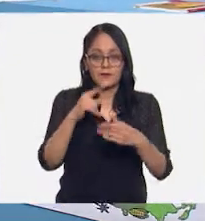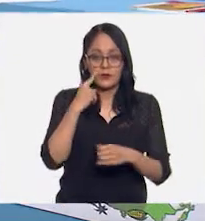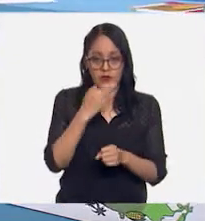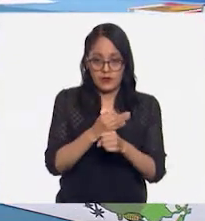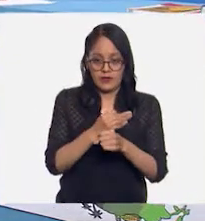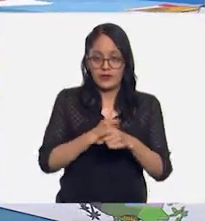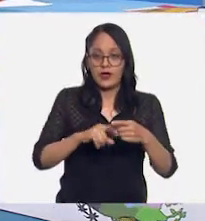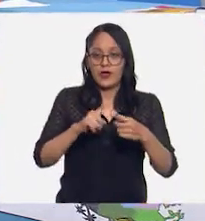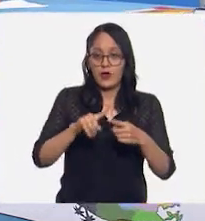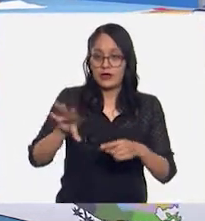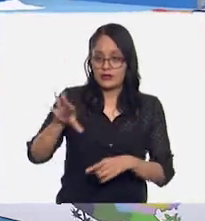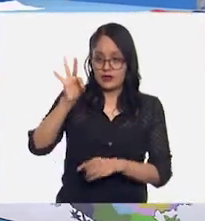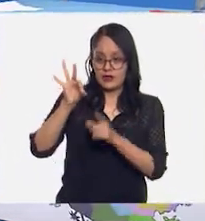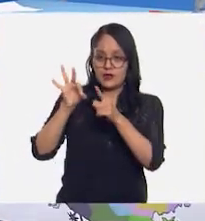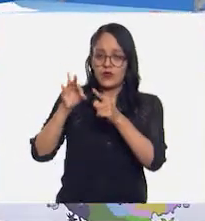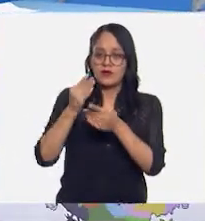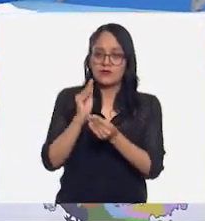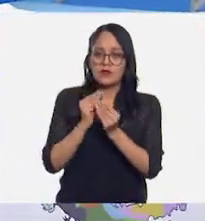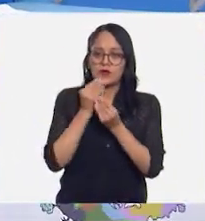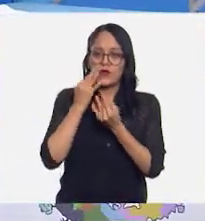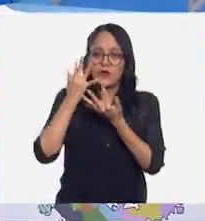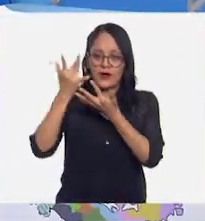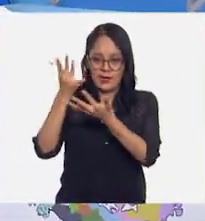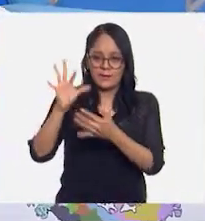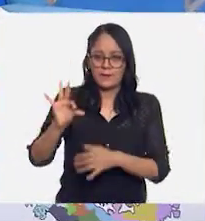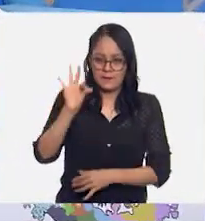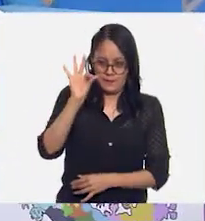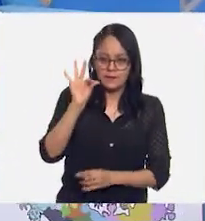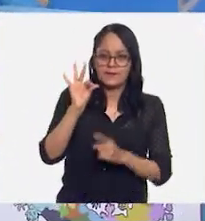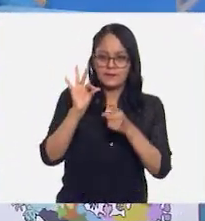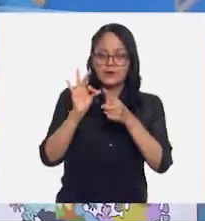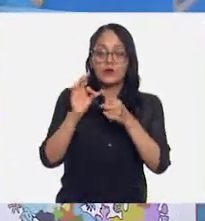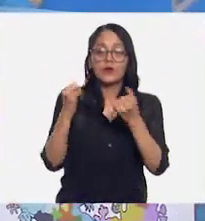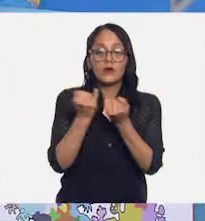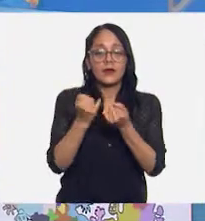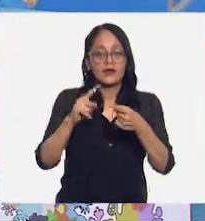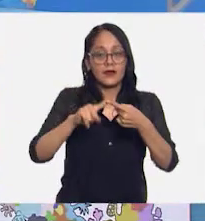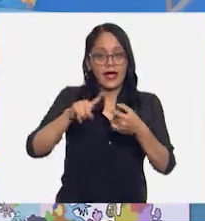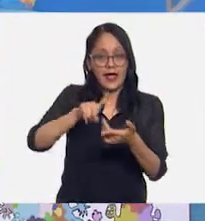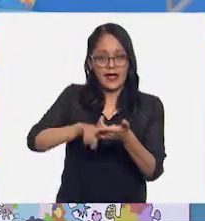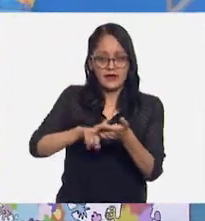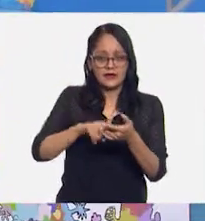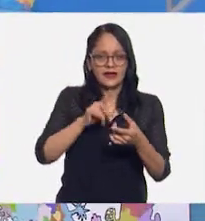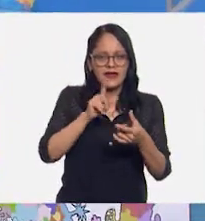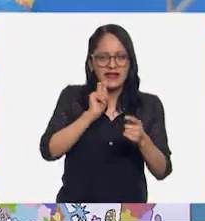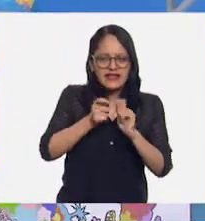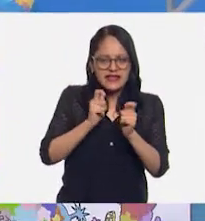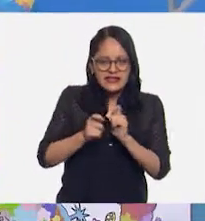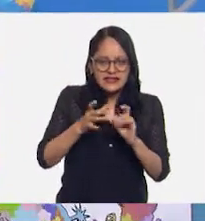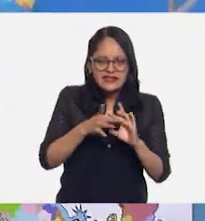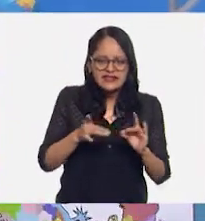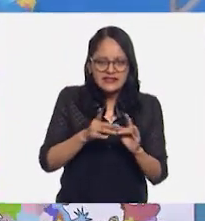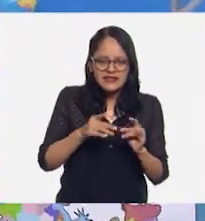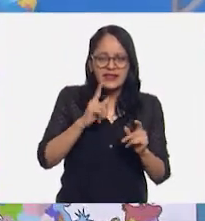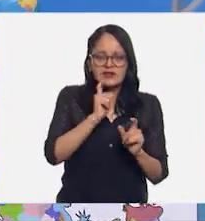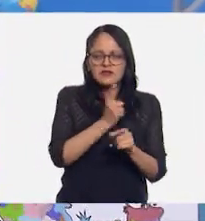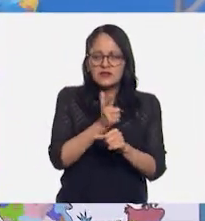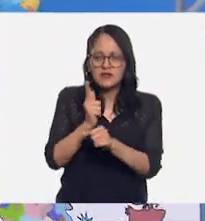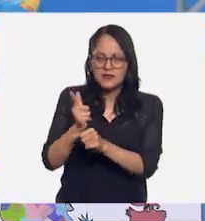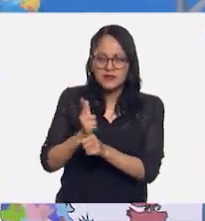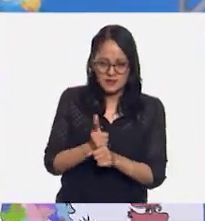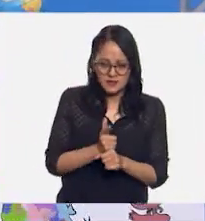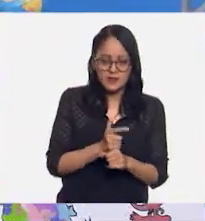el contenido de un poema elegido, lo cual implicará, entre otras cosas, interpretar el lenguaje figurado e